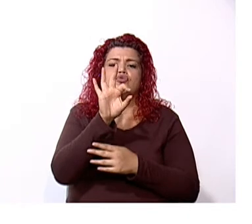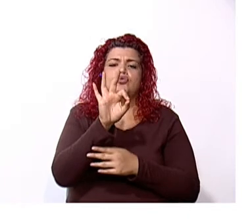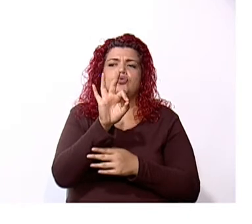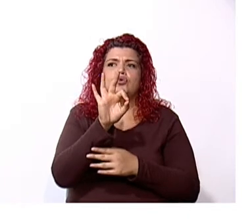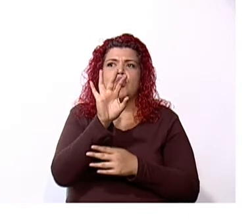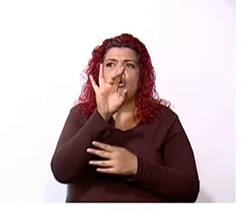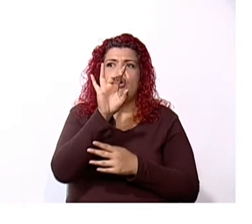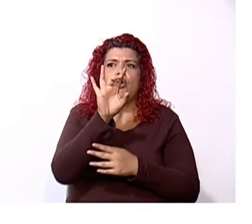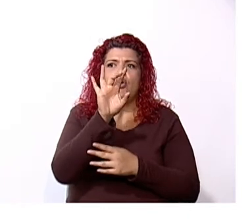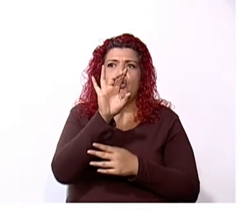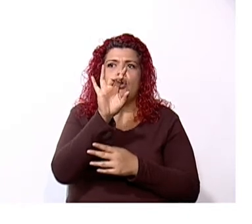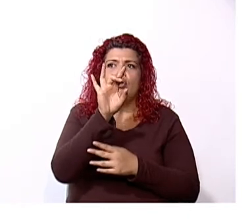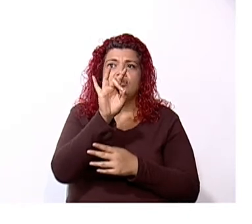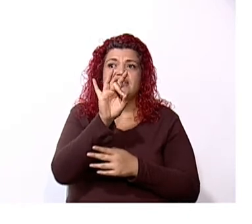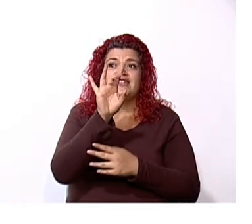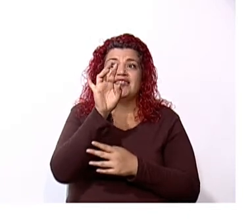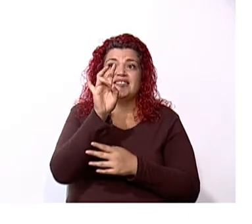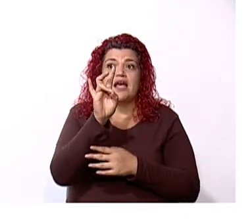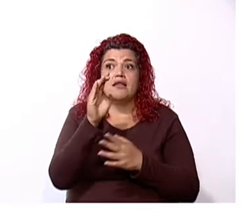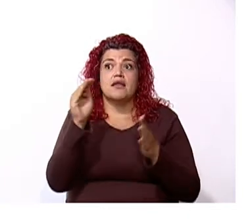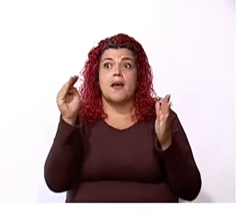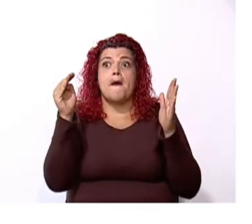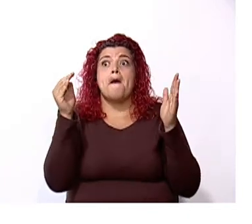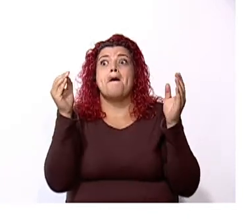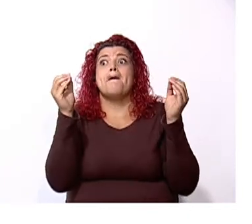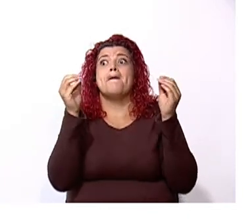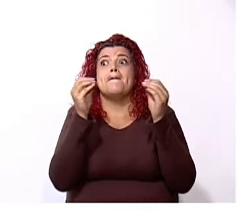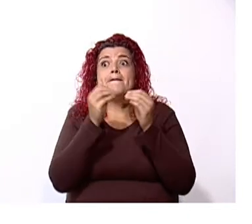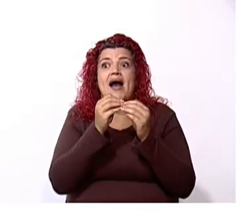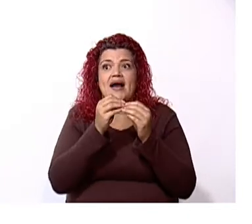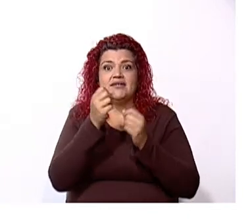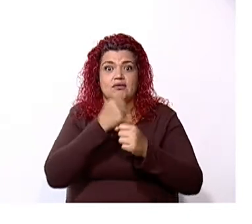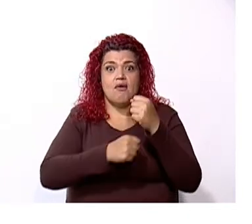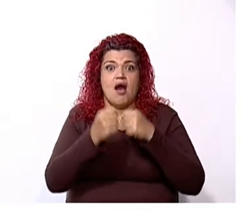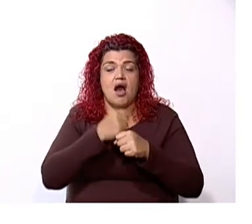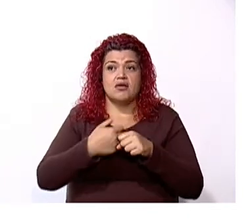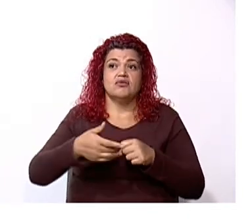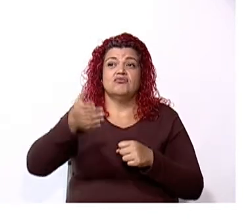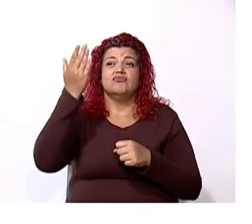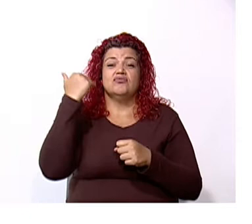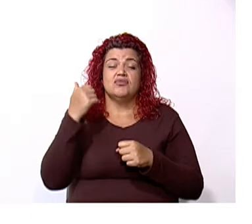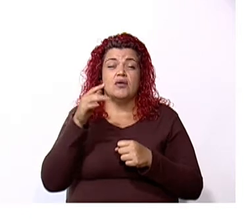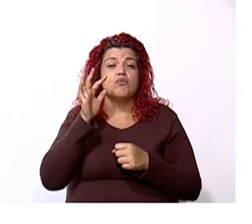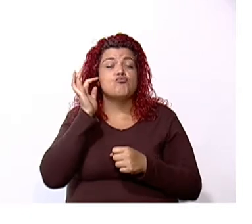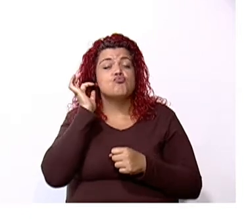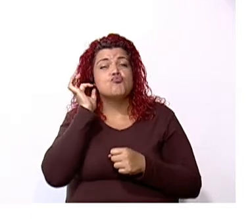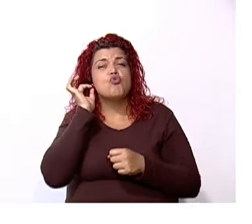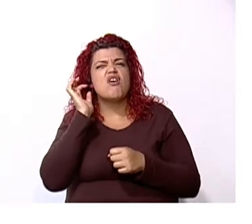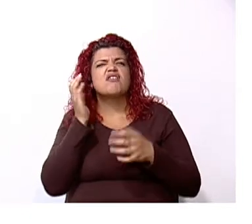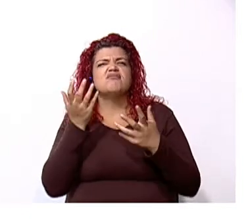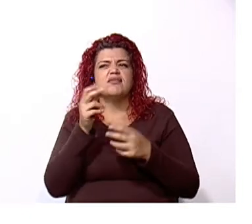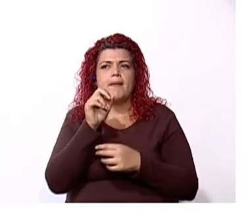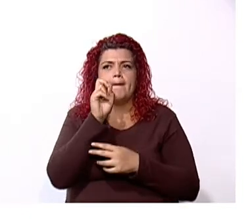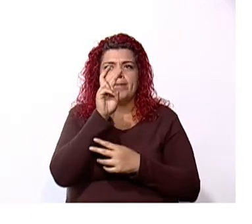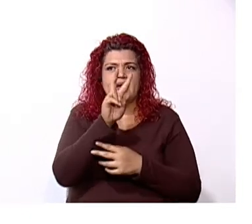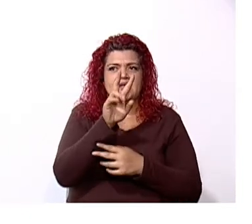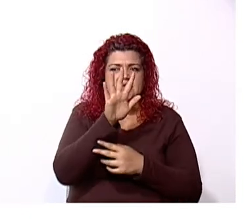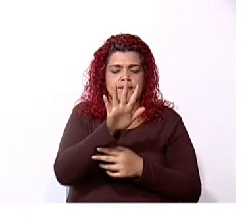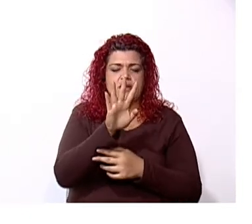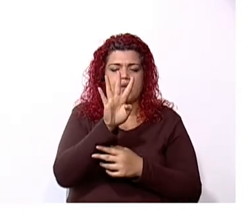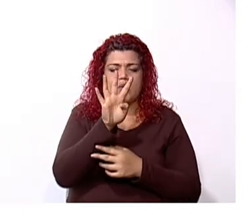49.487 más que el año anterior. De esa cantidad, mujeres eran